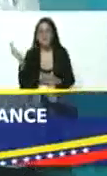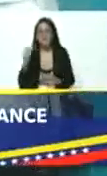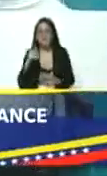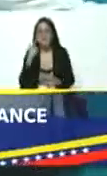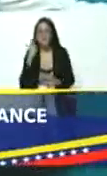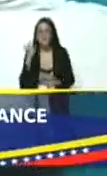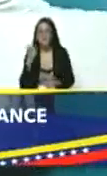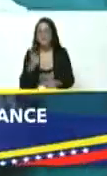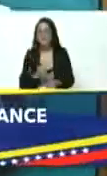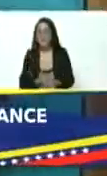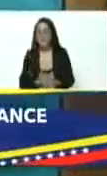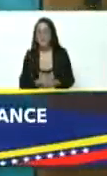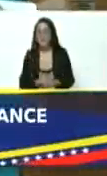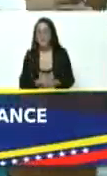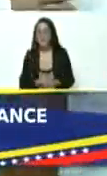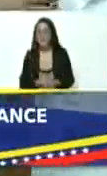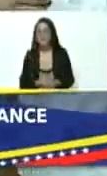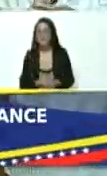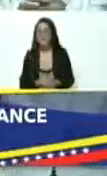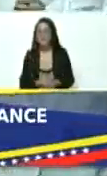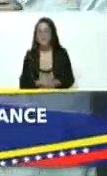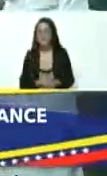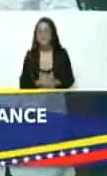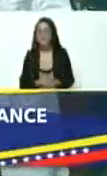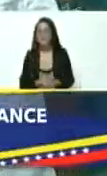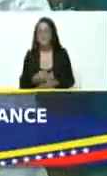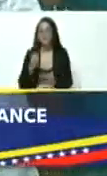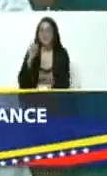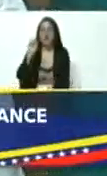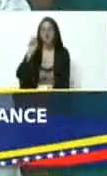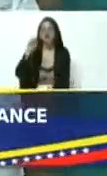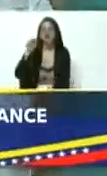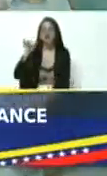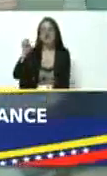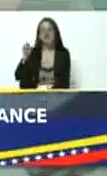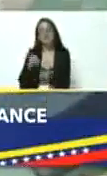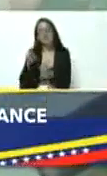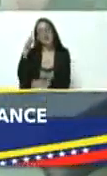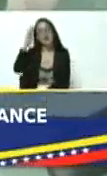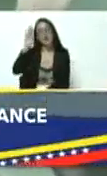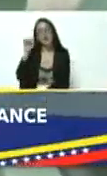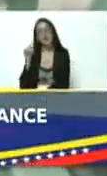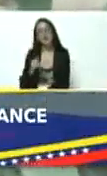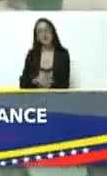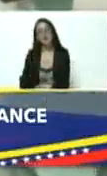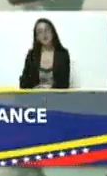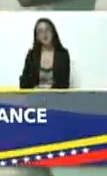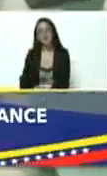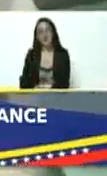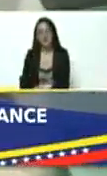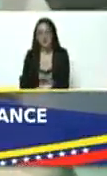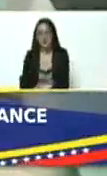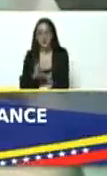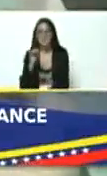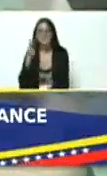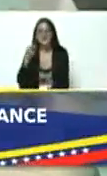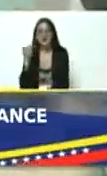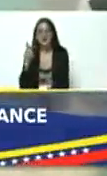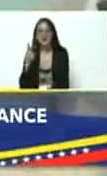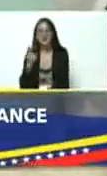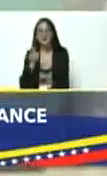Ajá, tomen imágenes allí. Osniel, ¿de qué parte de Cuba eres tú? Pinar del Río, presidente. Pinar del Río también. Están